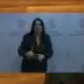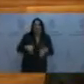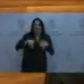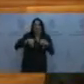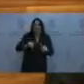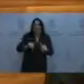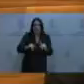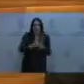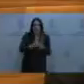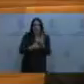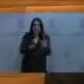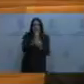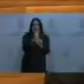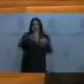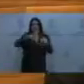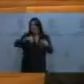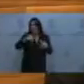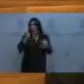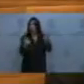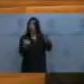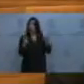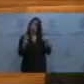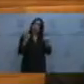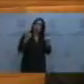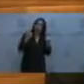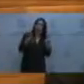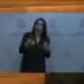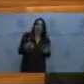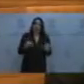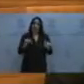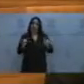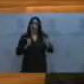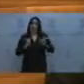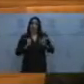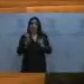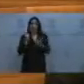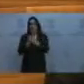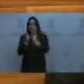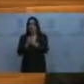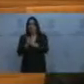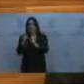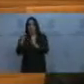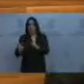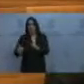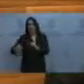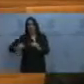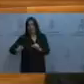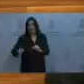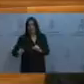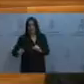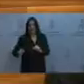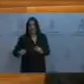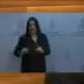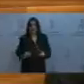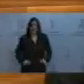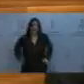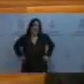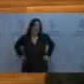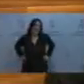irregularidades, ni de los coches oficiales, ni de los másteres que se pagan al gerente, ni de todas esas